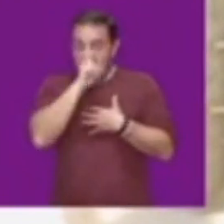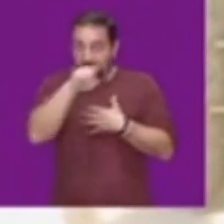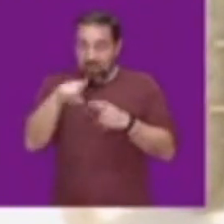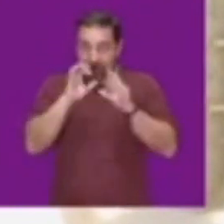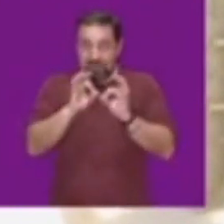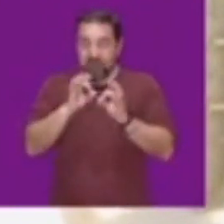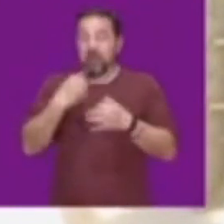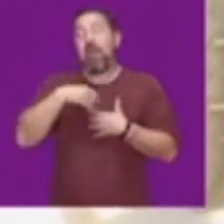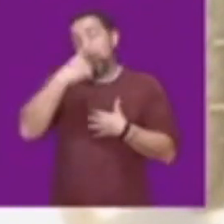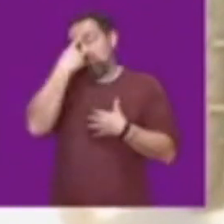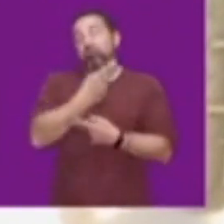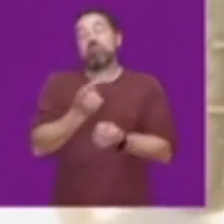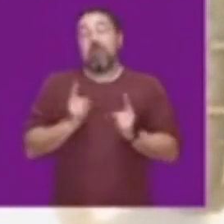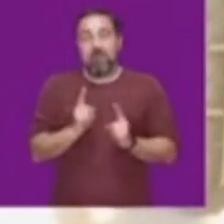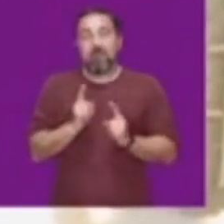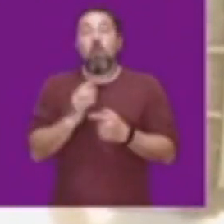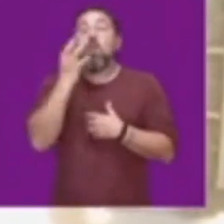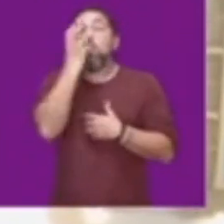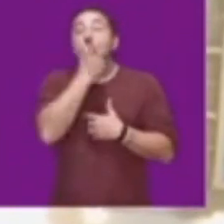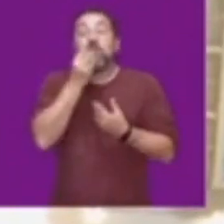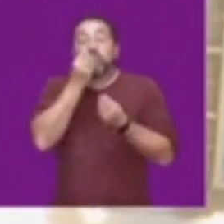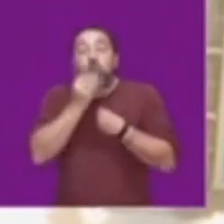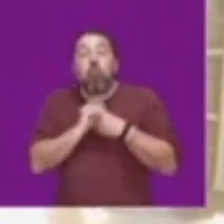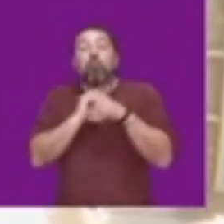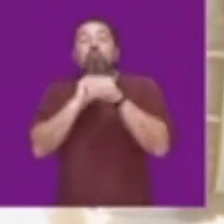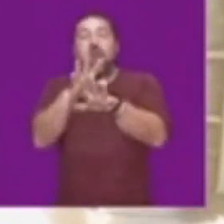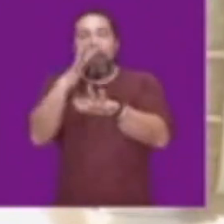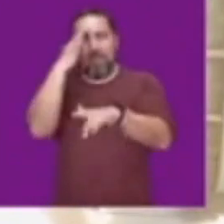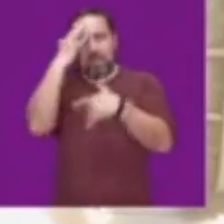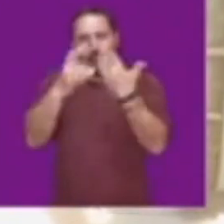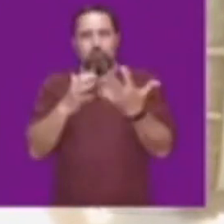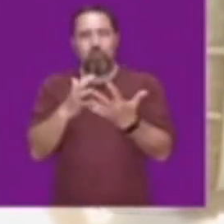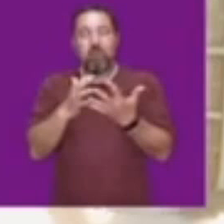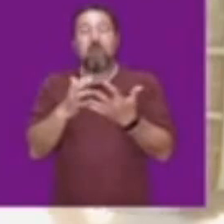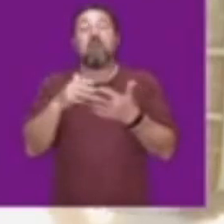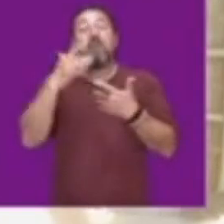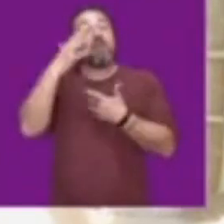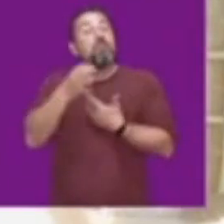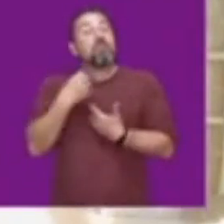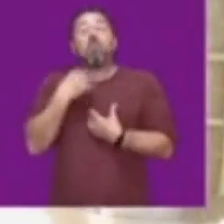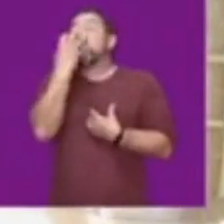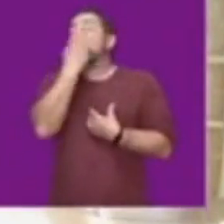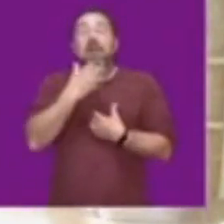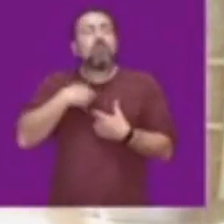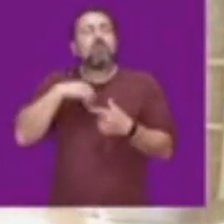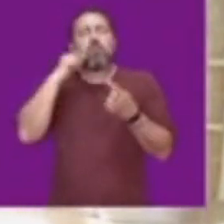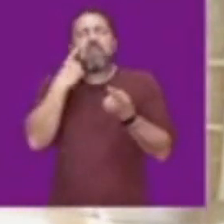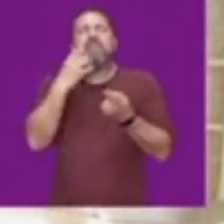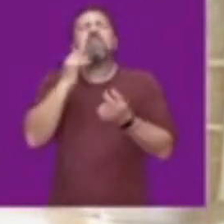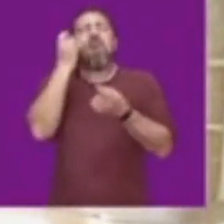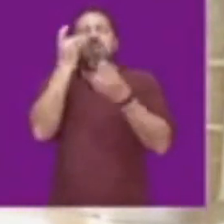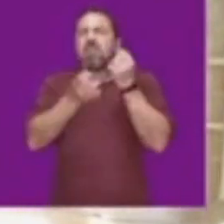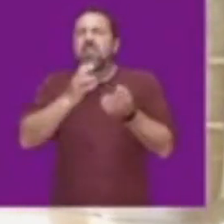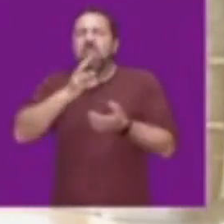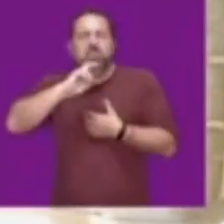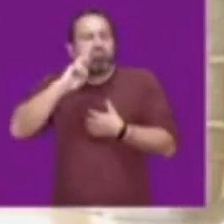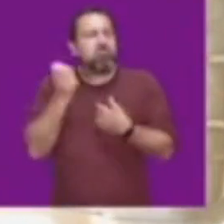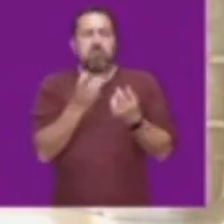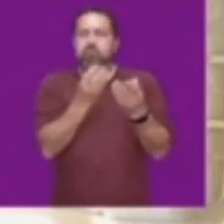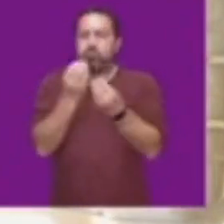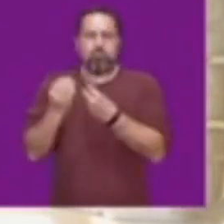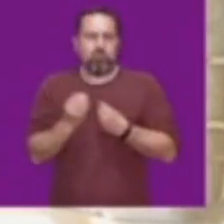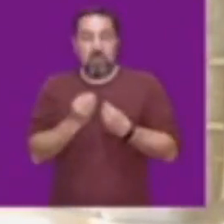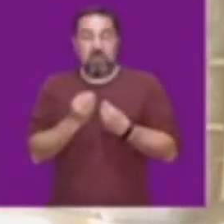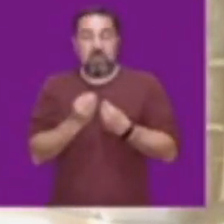recordaros lo que ya sabéis. Los cuentos que contagian ilusión. donde podréis encontrar estos cuentos y un montón de